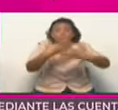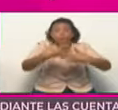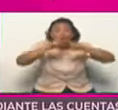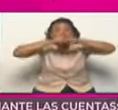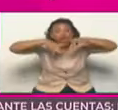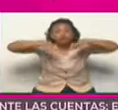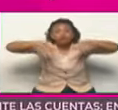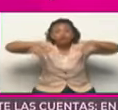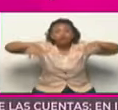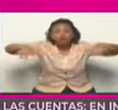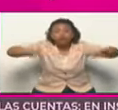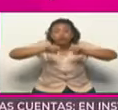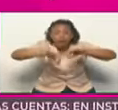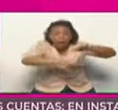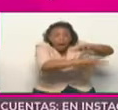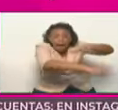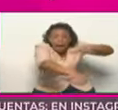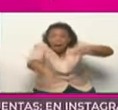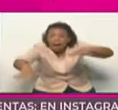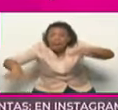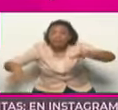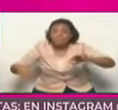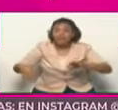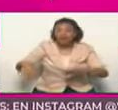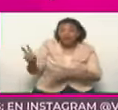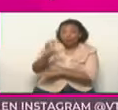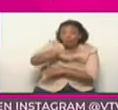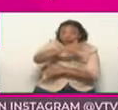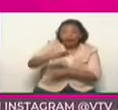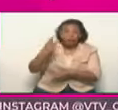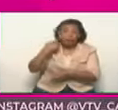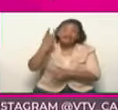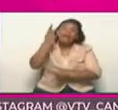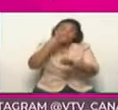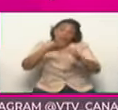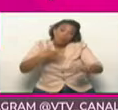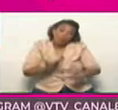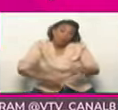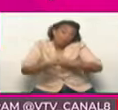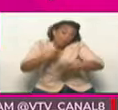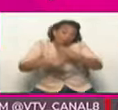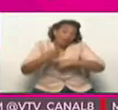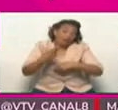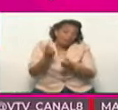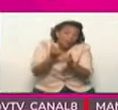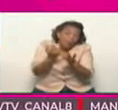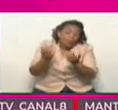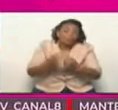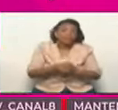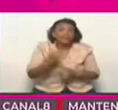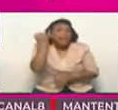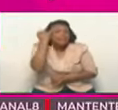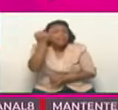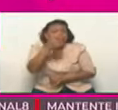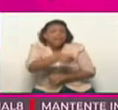extinguir esta especie de gran importancia comercial. Correcto. La idea es que se